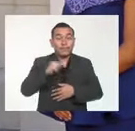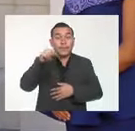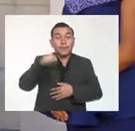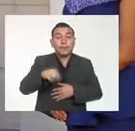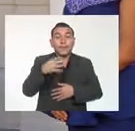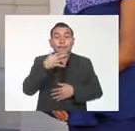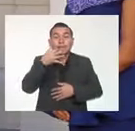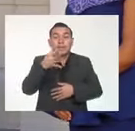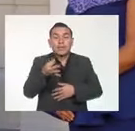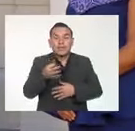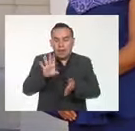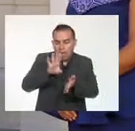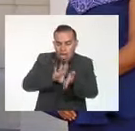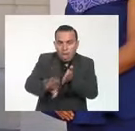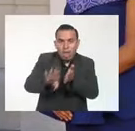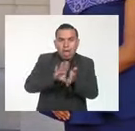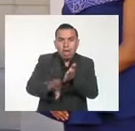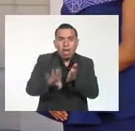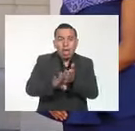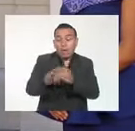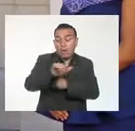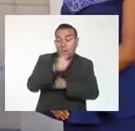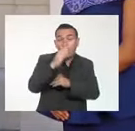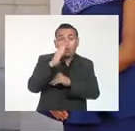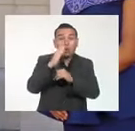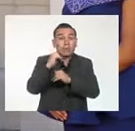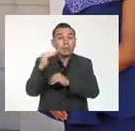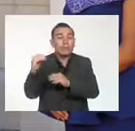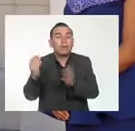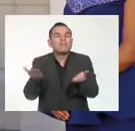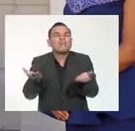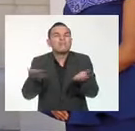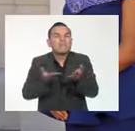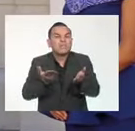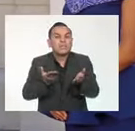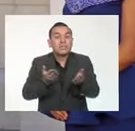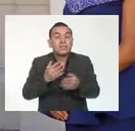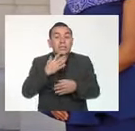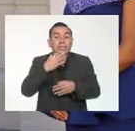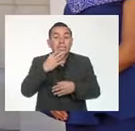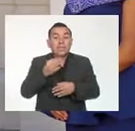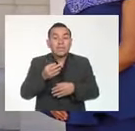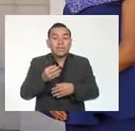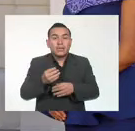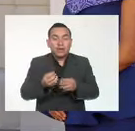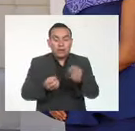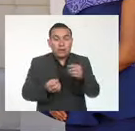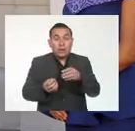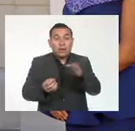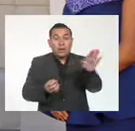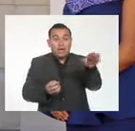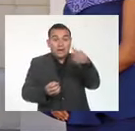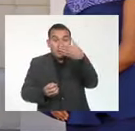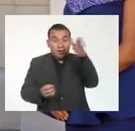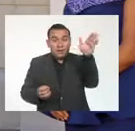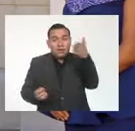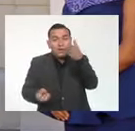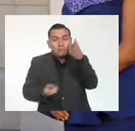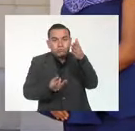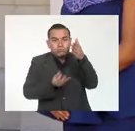viene financiamiento internacional para que incluso quemen banderas de nuestra